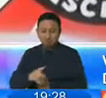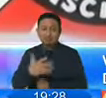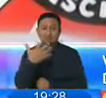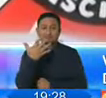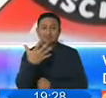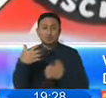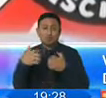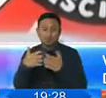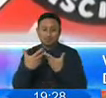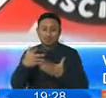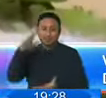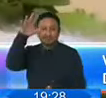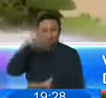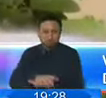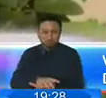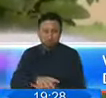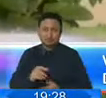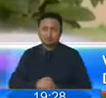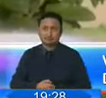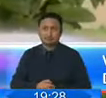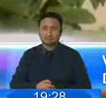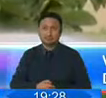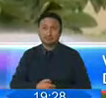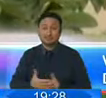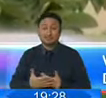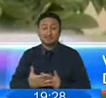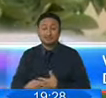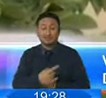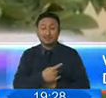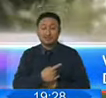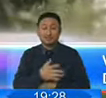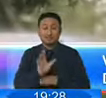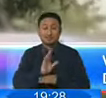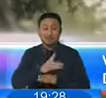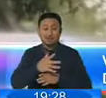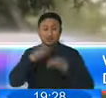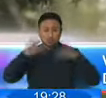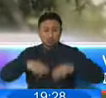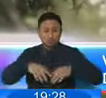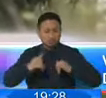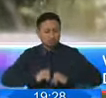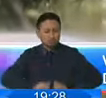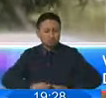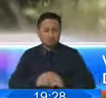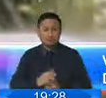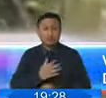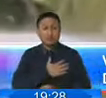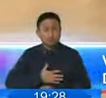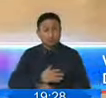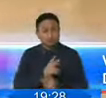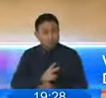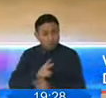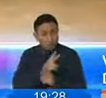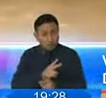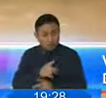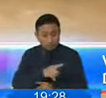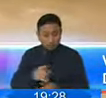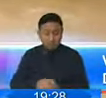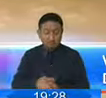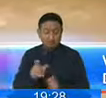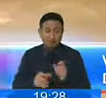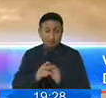5 máquinas totalmente atrapadas. Las fuertes lluvias siguen en la provincia de Zamora Chinchipe. Se pide tomar las precauciones necesarias a todas